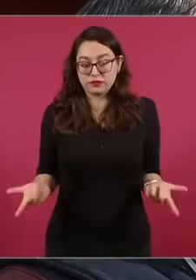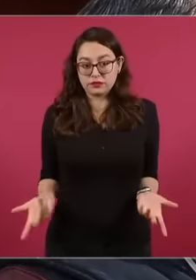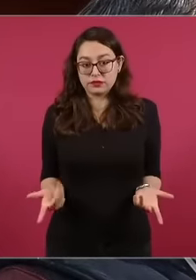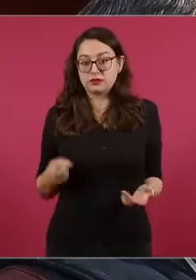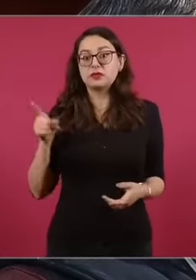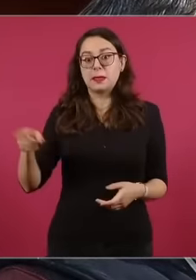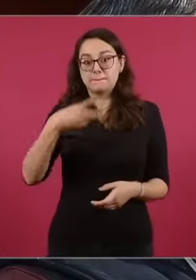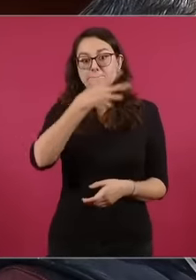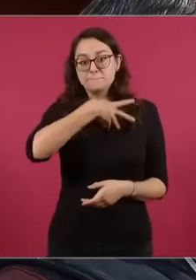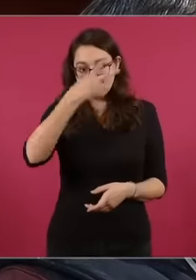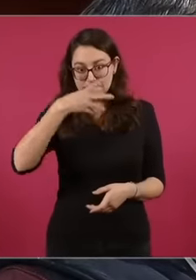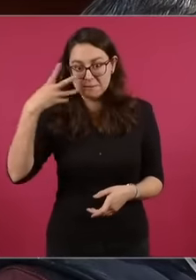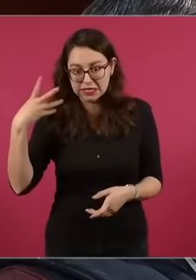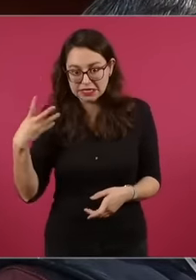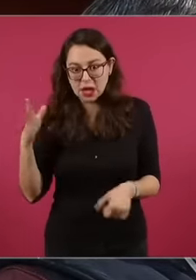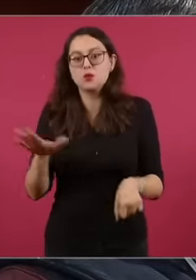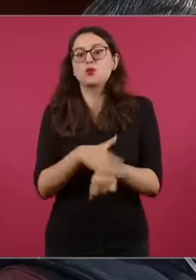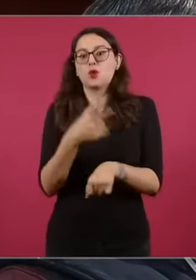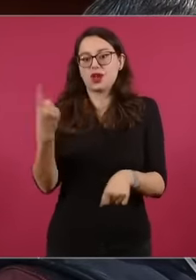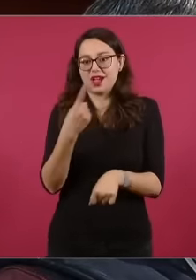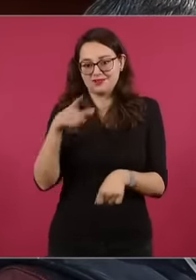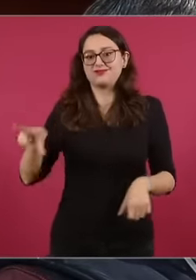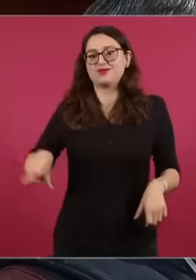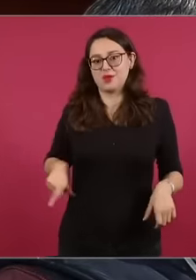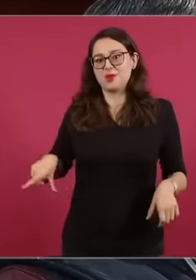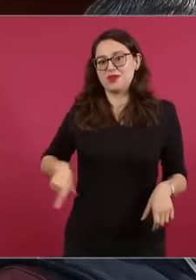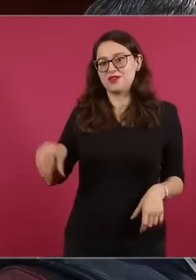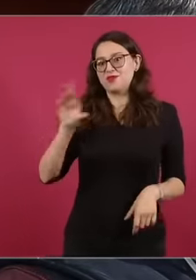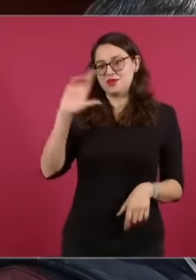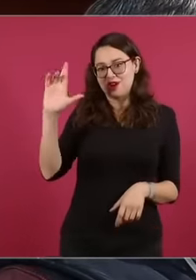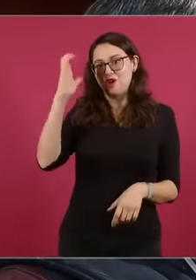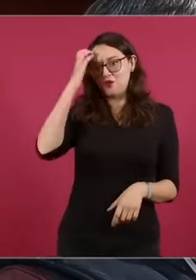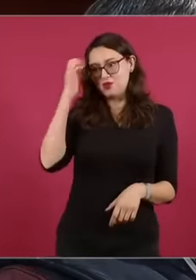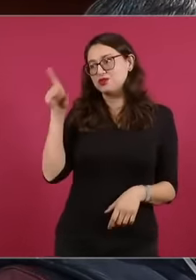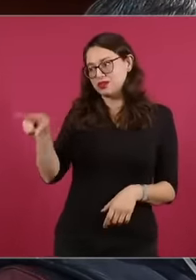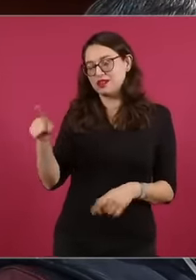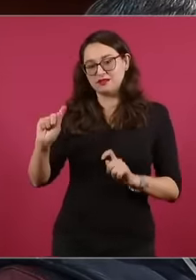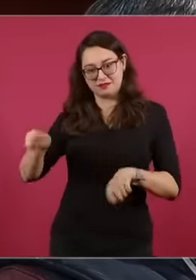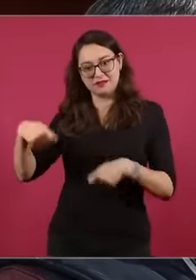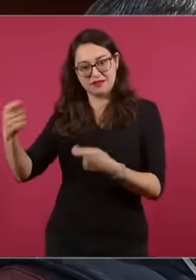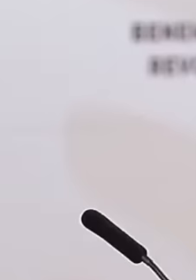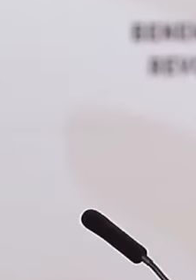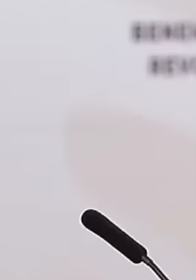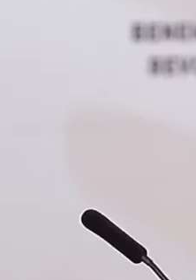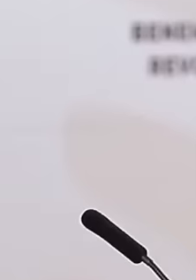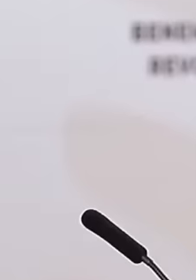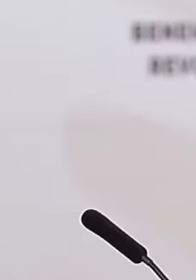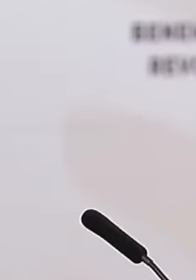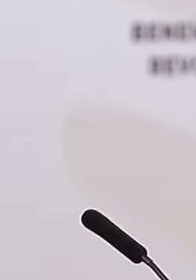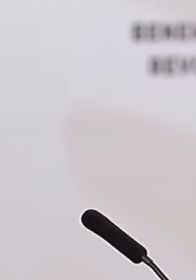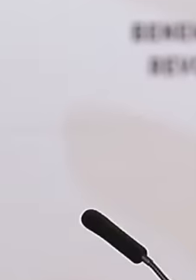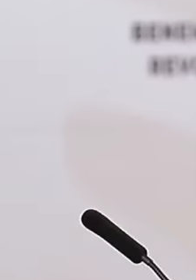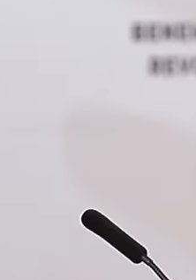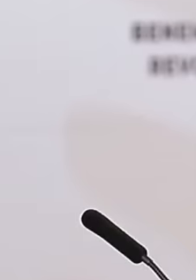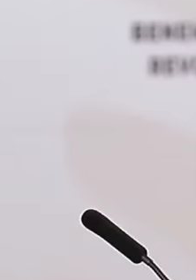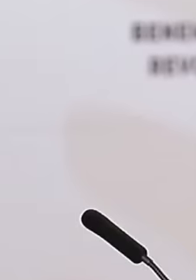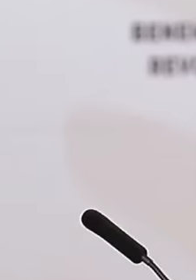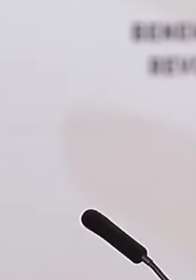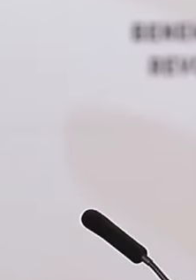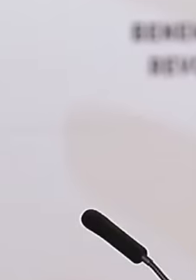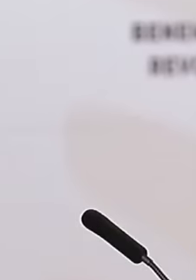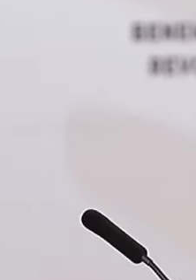visa porque lo reconocían como trabajador de Notimex. Hay gente que tiene 8 años, el que tiene menos, y el que tiene